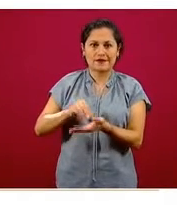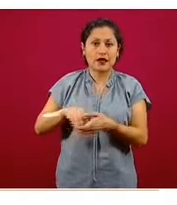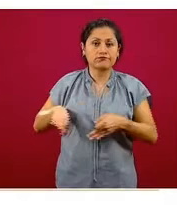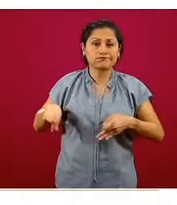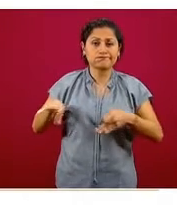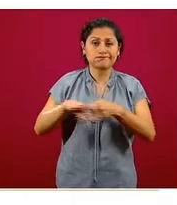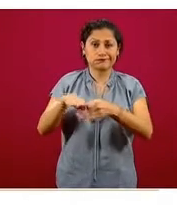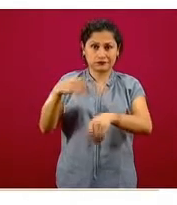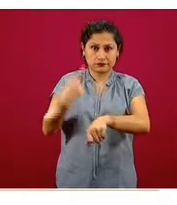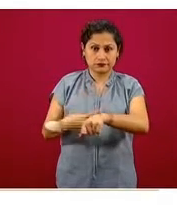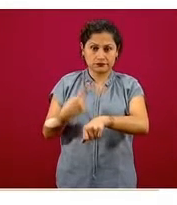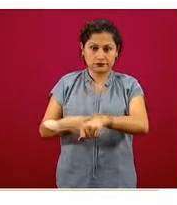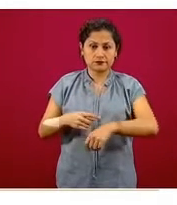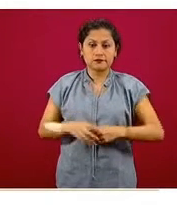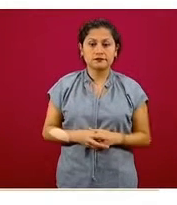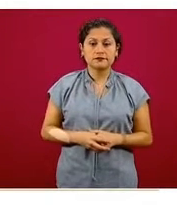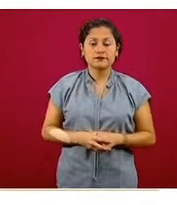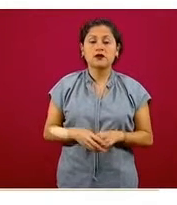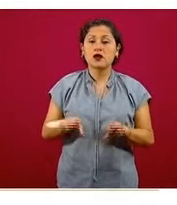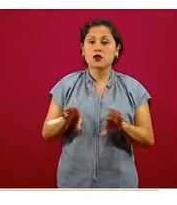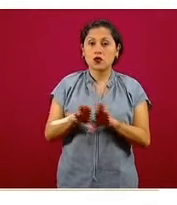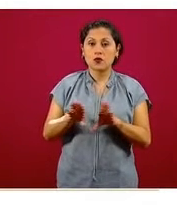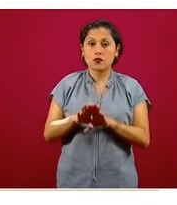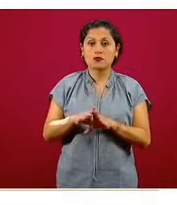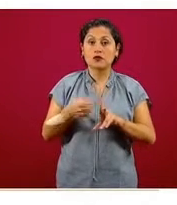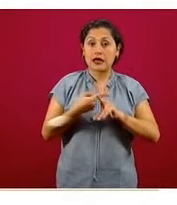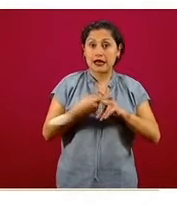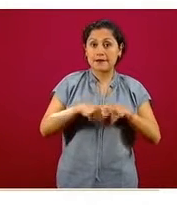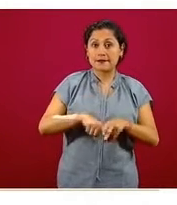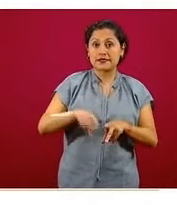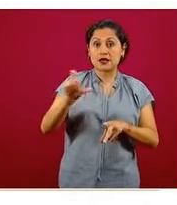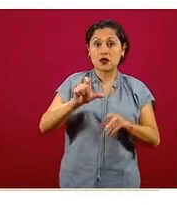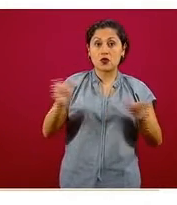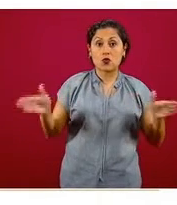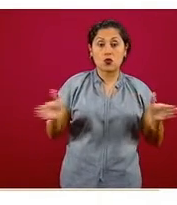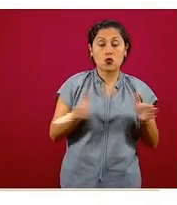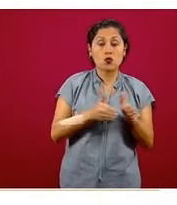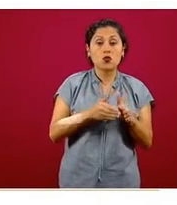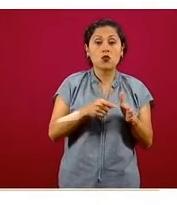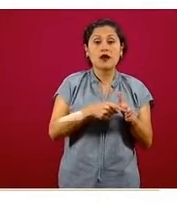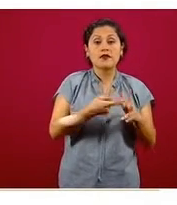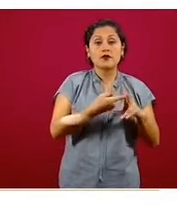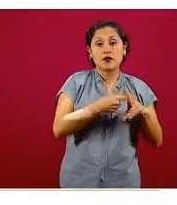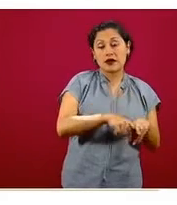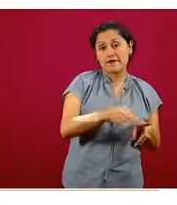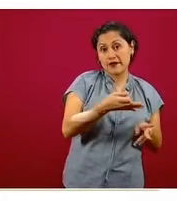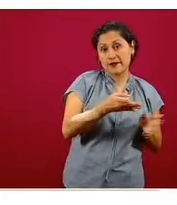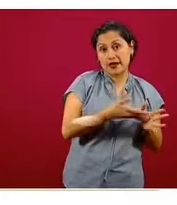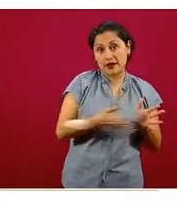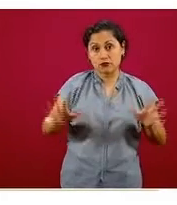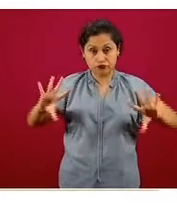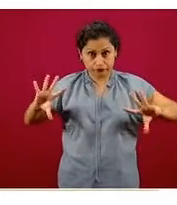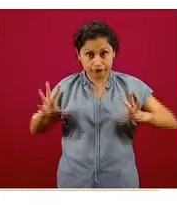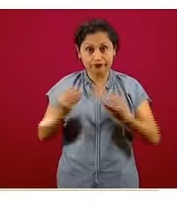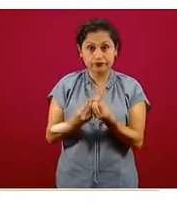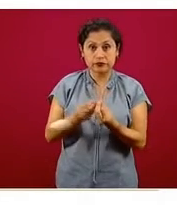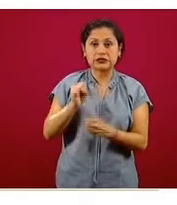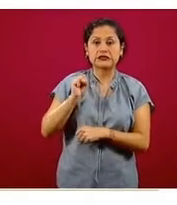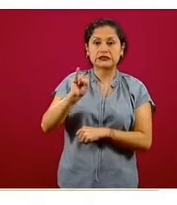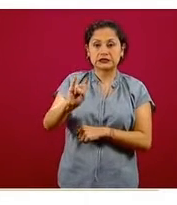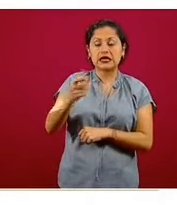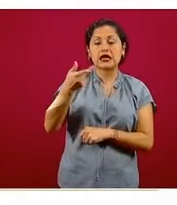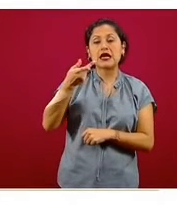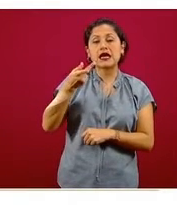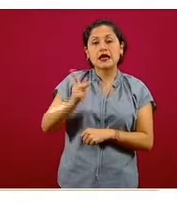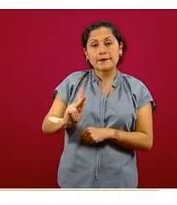todos estos casos son acumulados, son los que iniciaron desde que se confirmó el primero a fines de febrero, pero al corte del